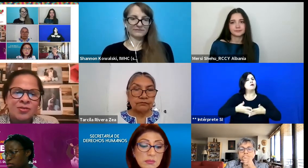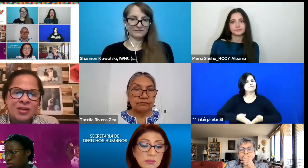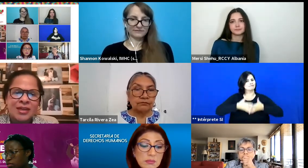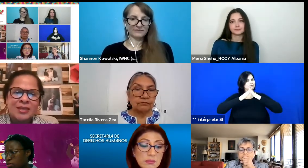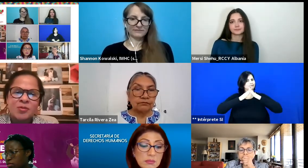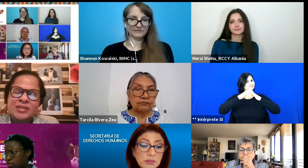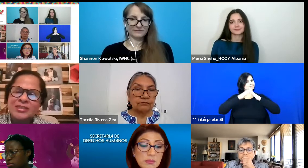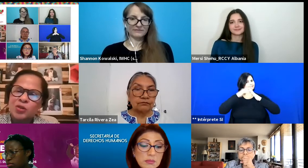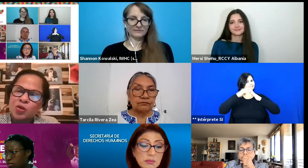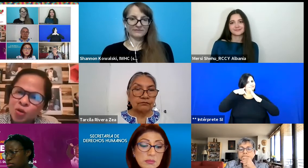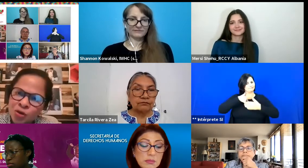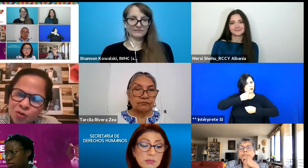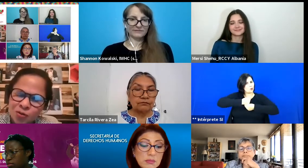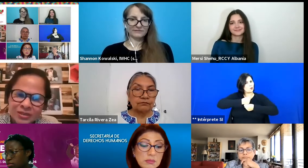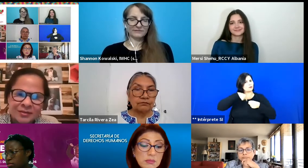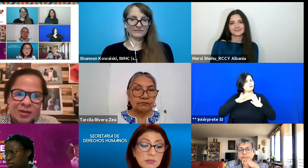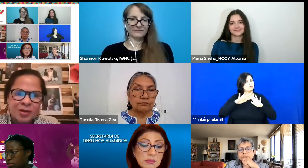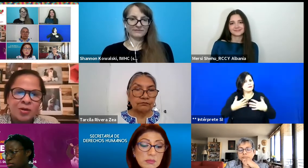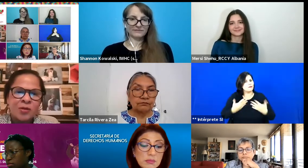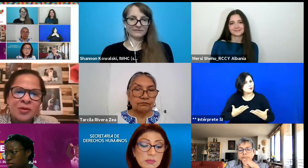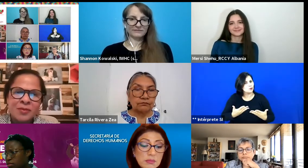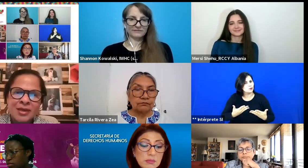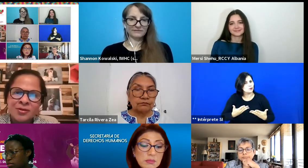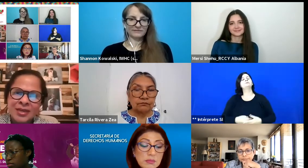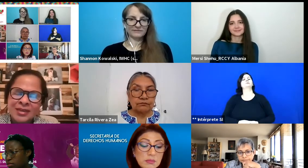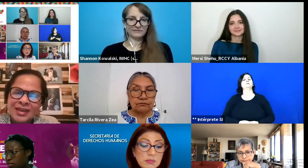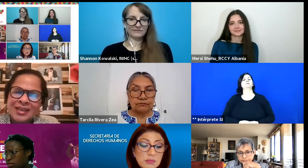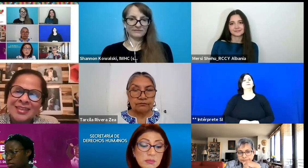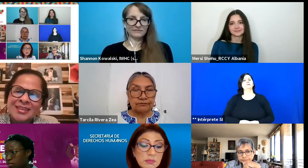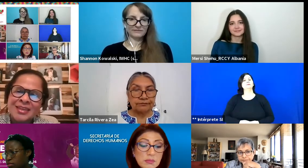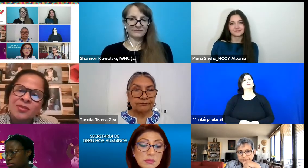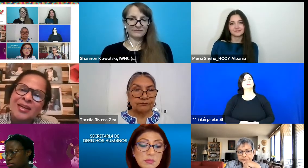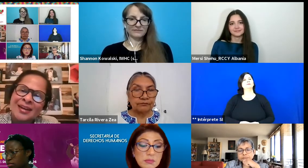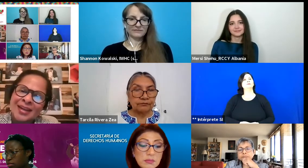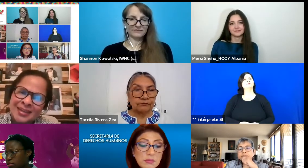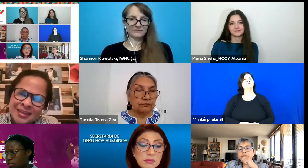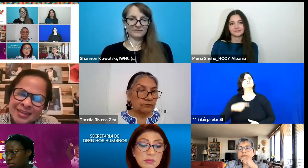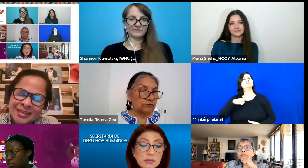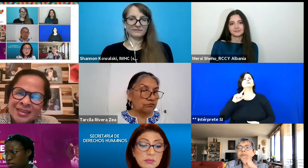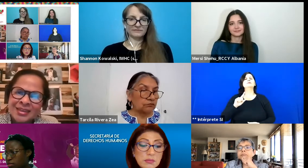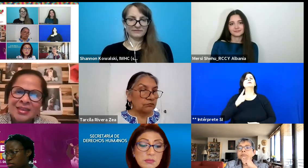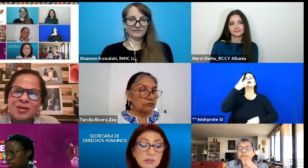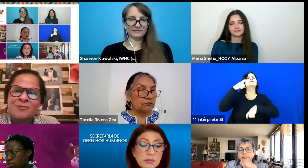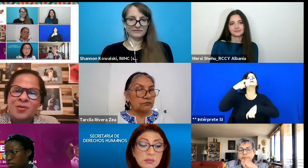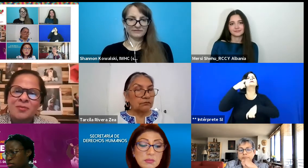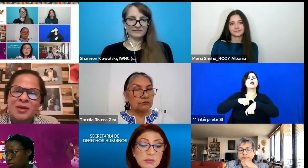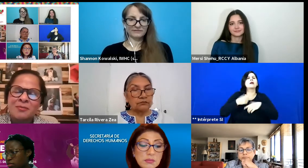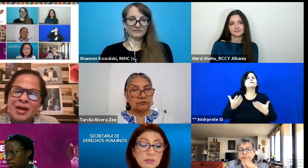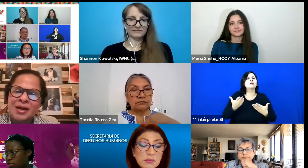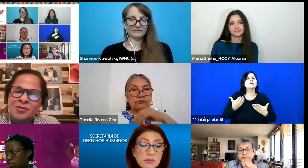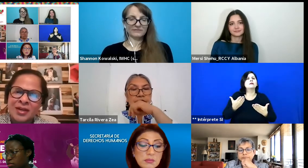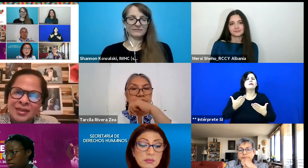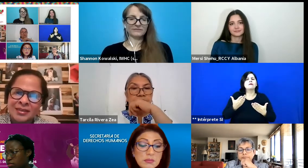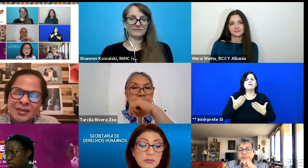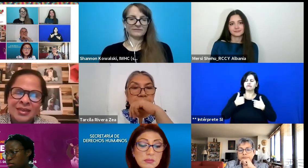diría yo, estamos haciendo dos cosas. Lo primero es entendiendo la realidad de una forma